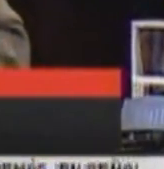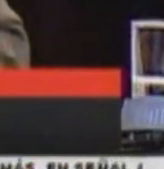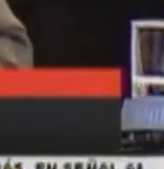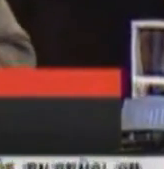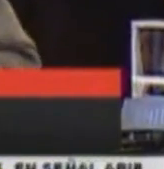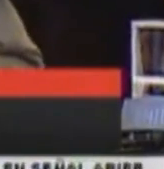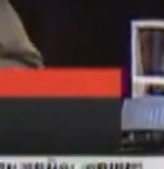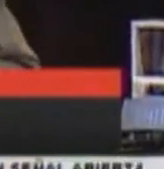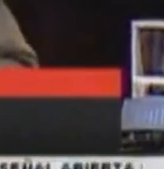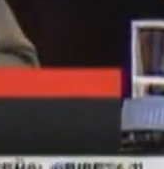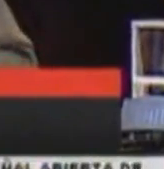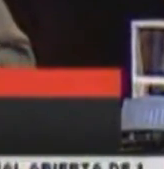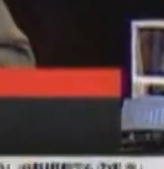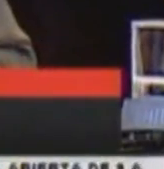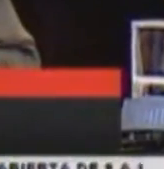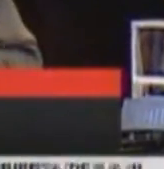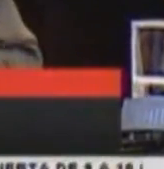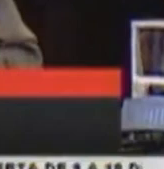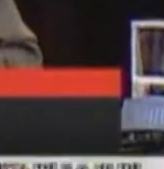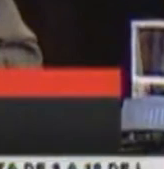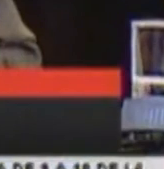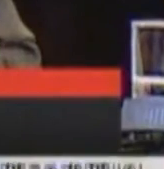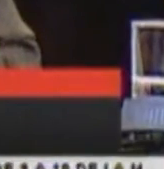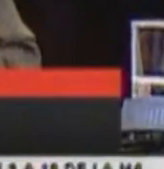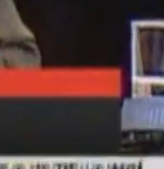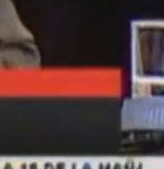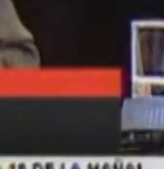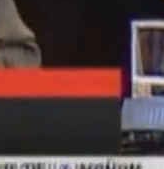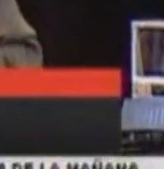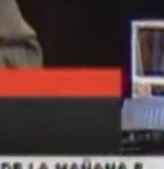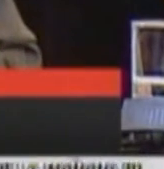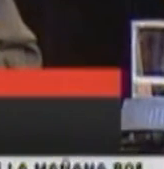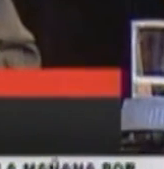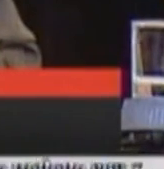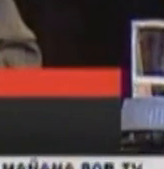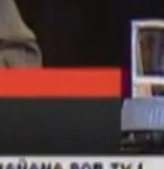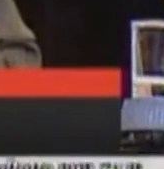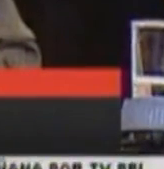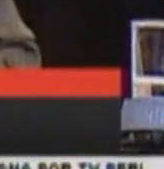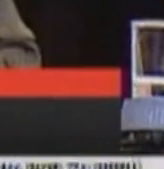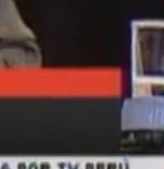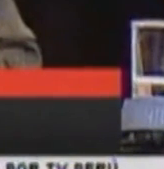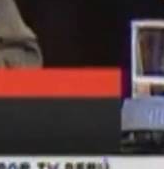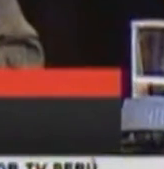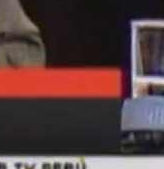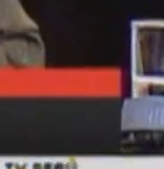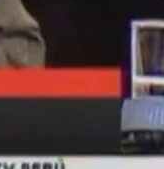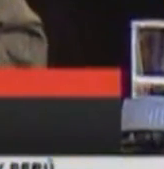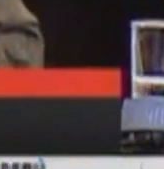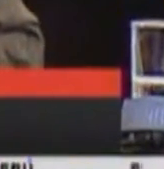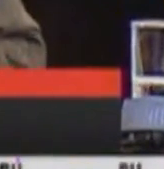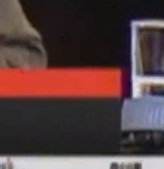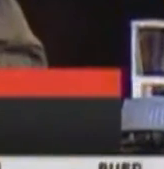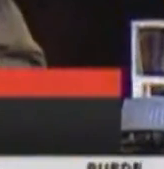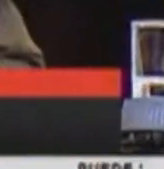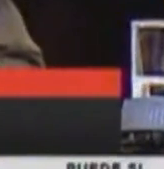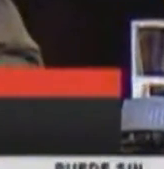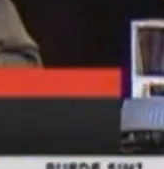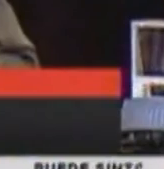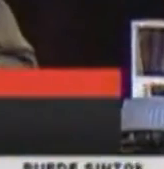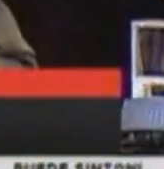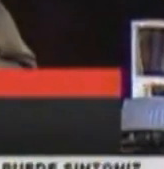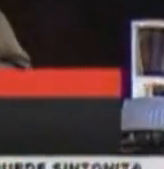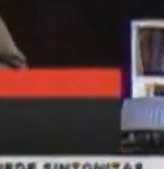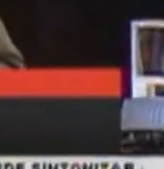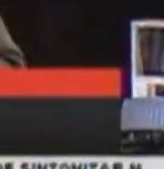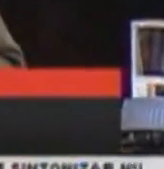de frontera, que esté alineada a esta imagen de país y a la política de desarrollo. Todo eso está en proceso, digamos, lo podemos seguir,